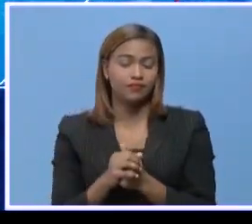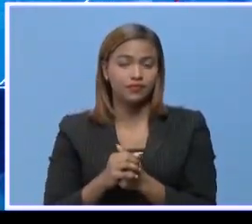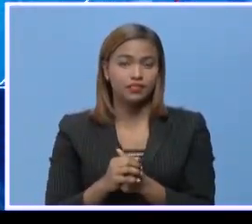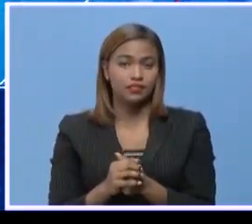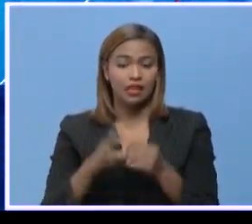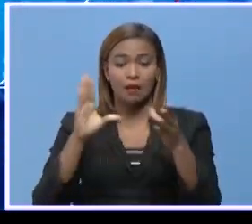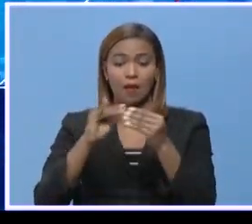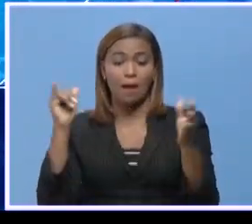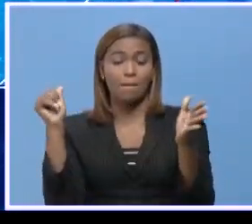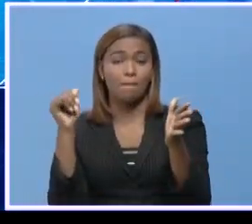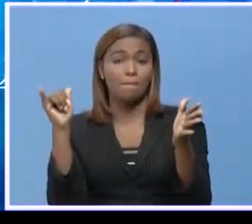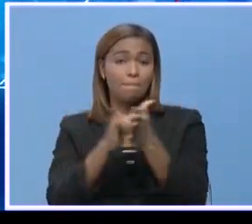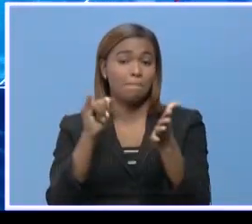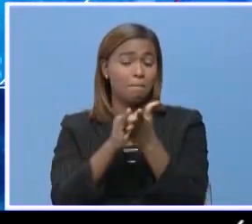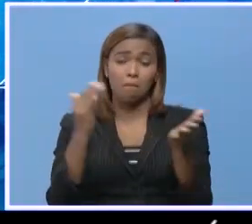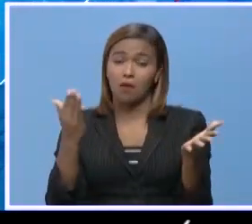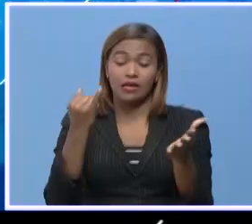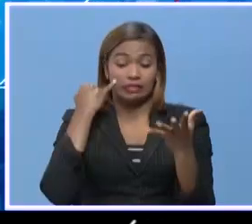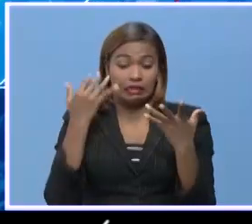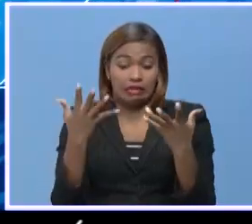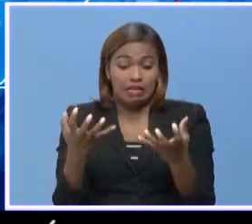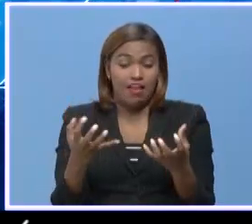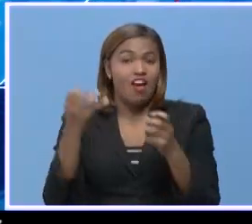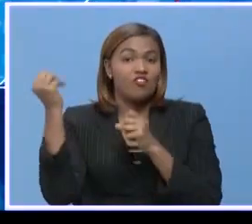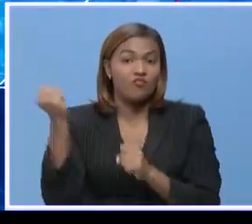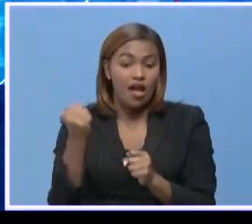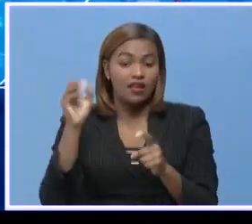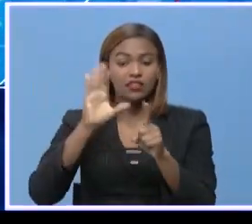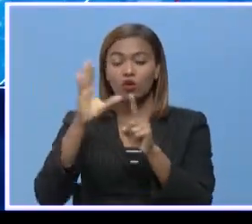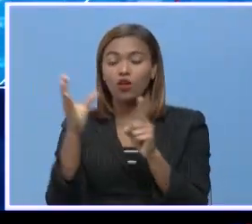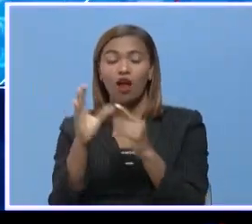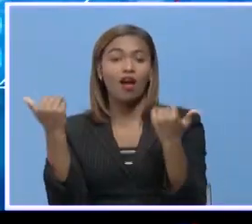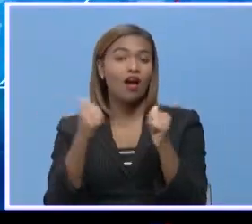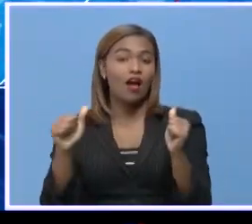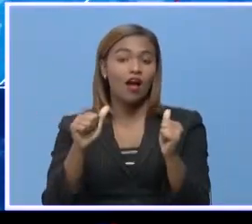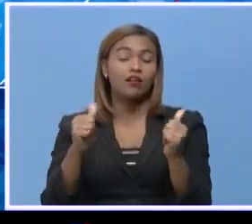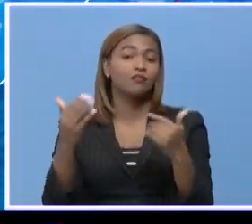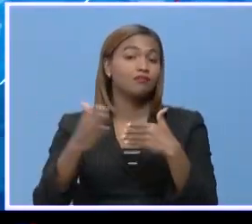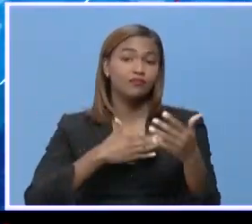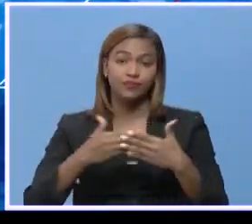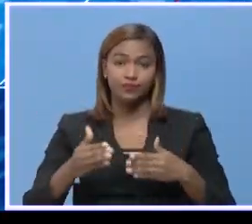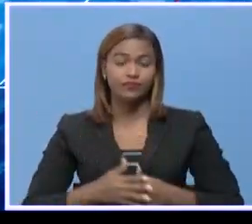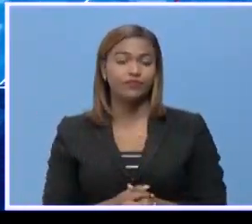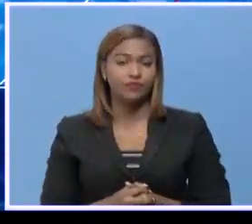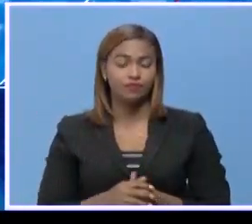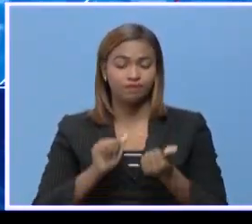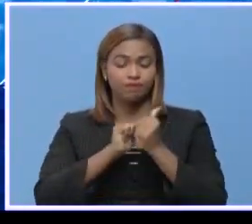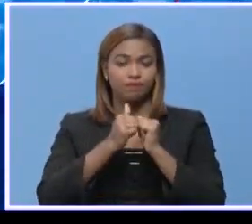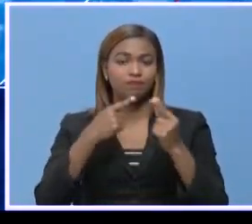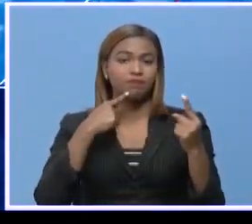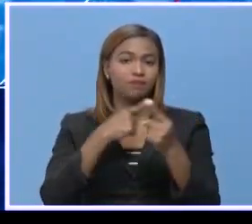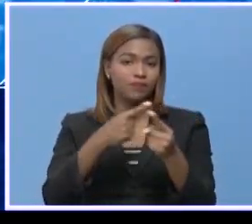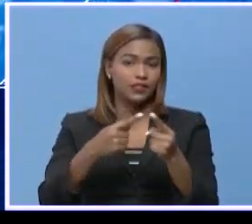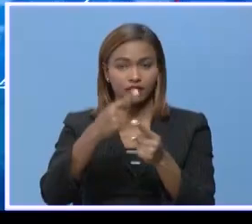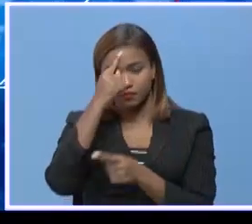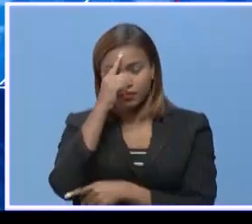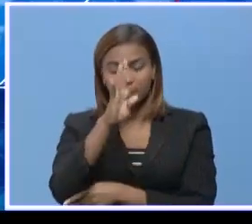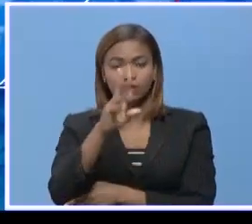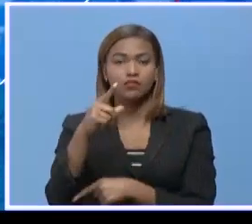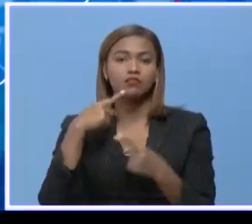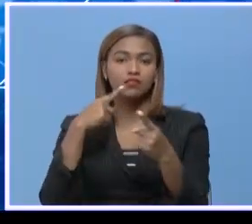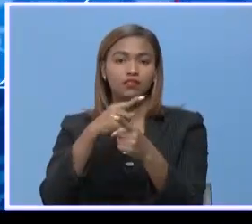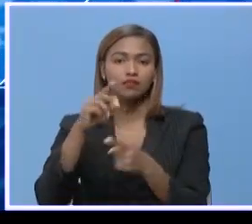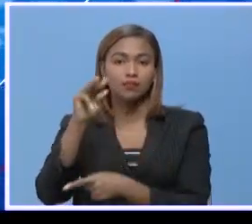hable de imposibles. Si el deseo es fuerte, las circunstancias no importan. En Las Deportivas, para